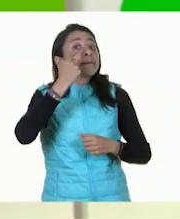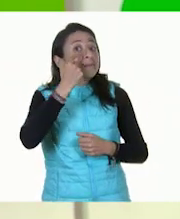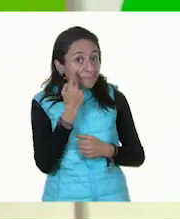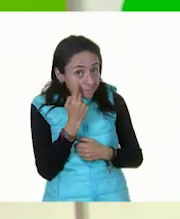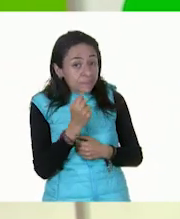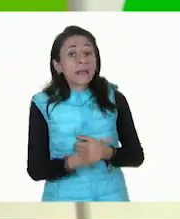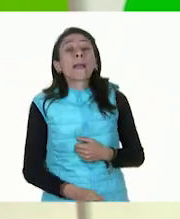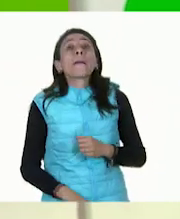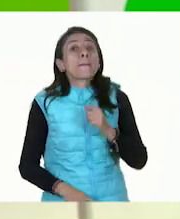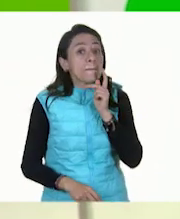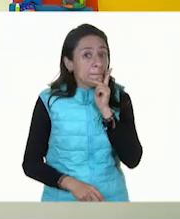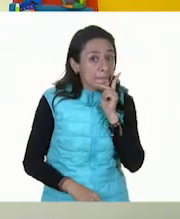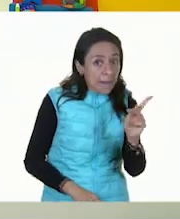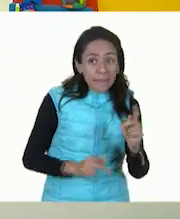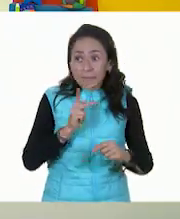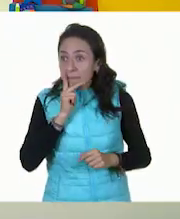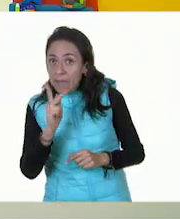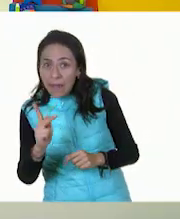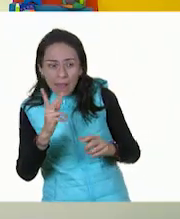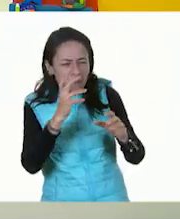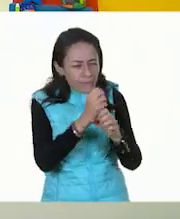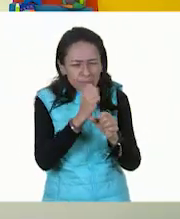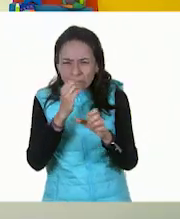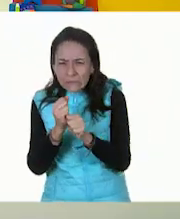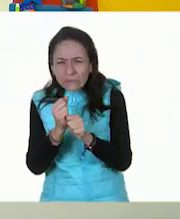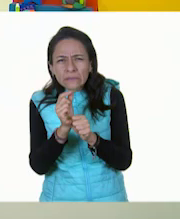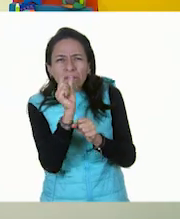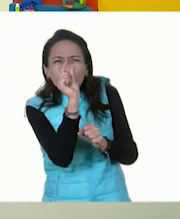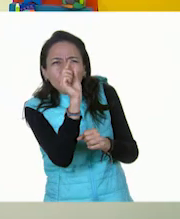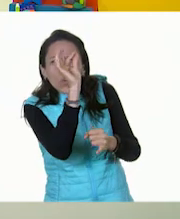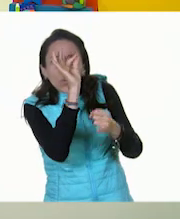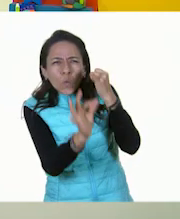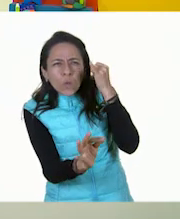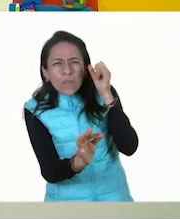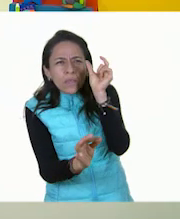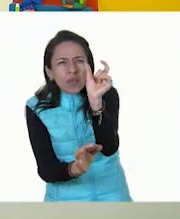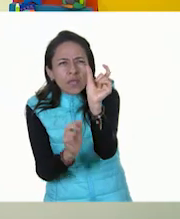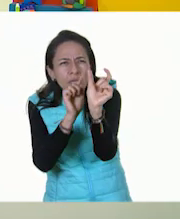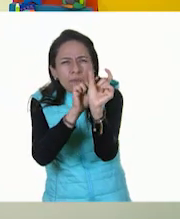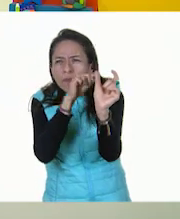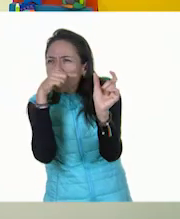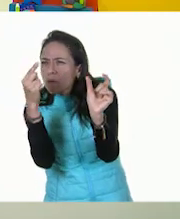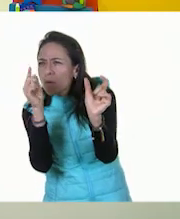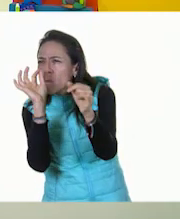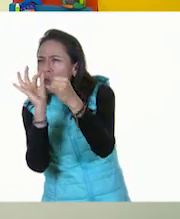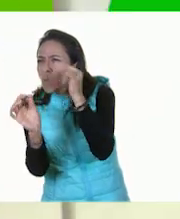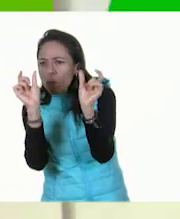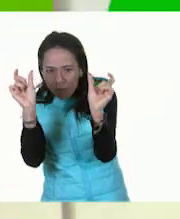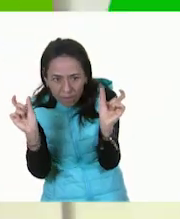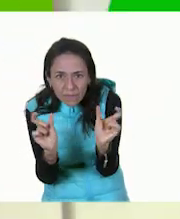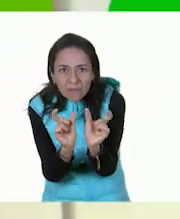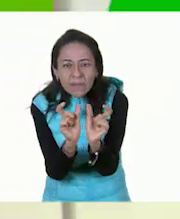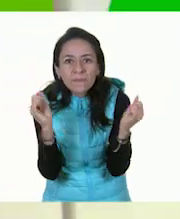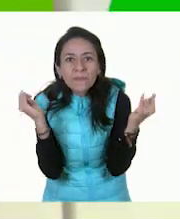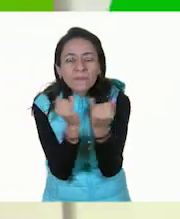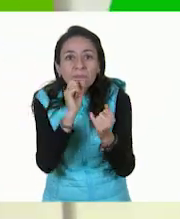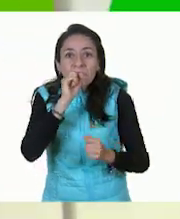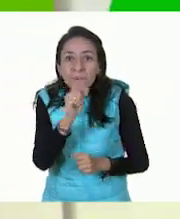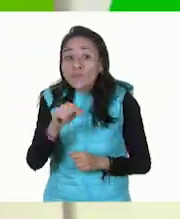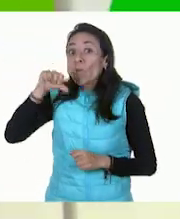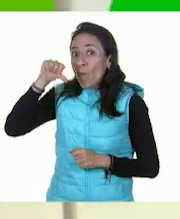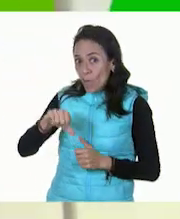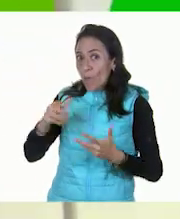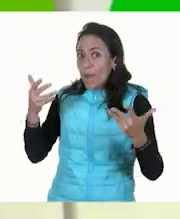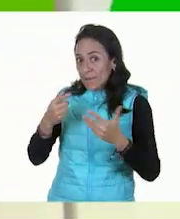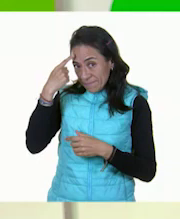el mismo sonido. El día de hoy realizaremos distintos juegos para identificar y crear rimas. ¡Ay, qué emocionante!